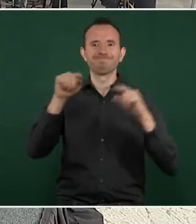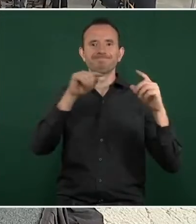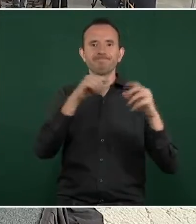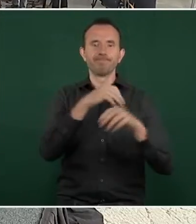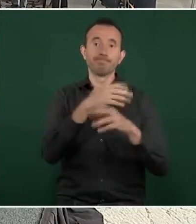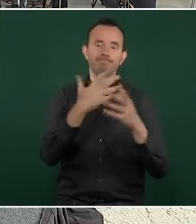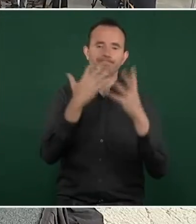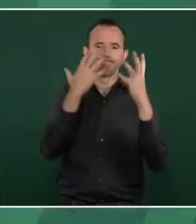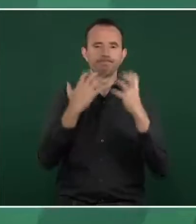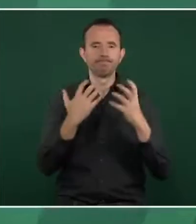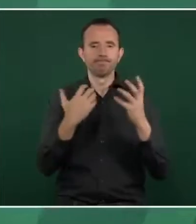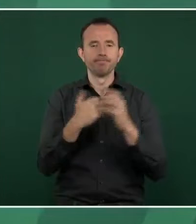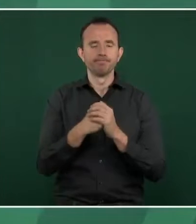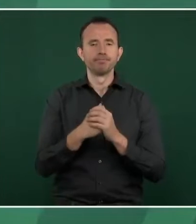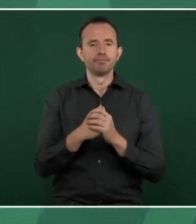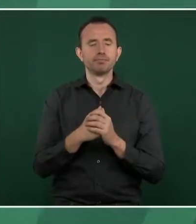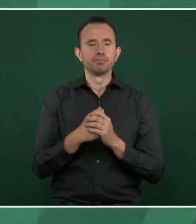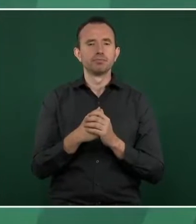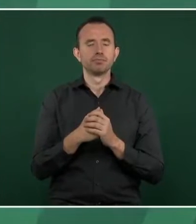escuchar